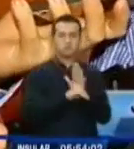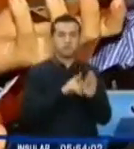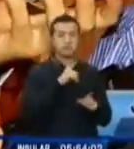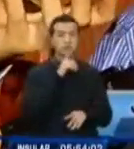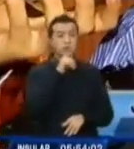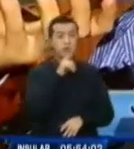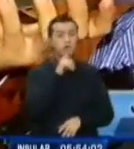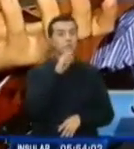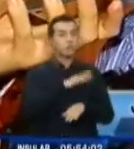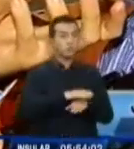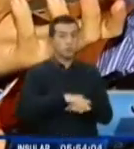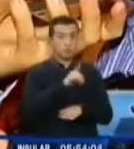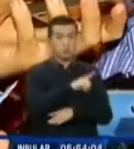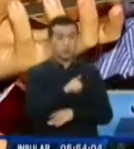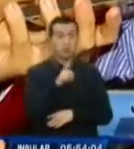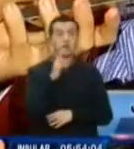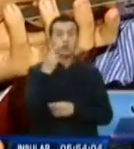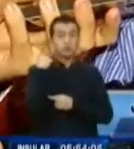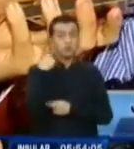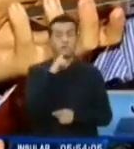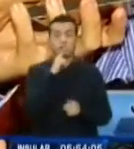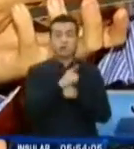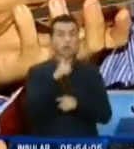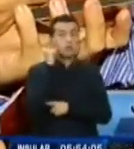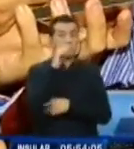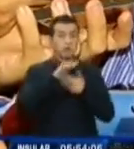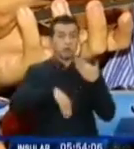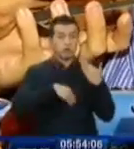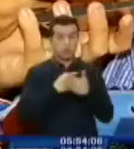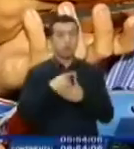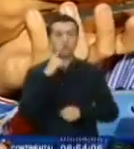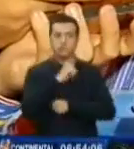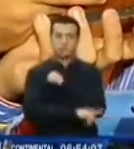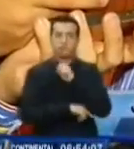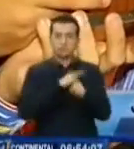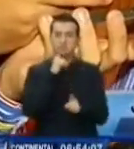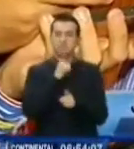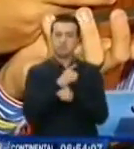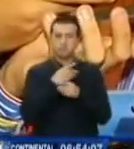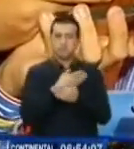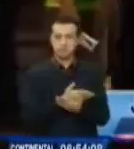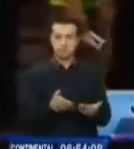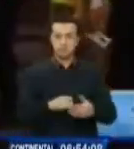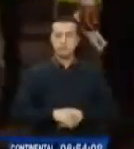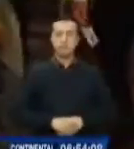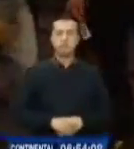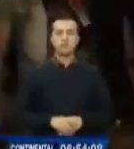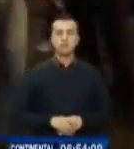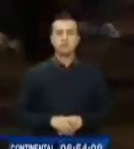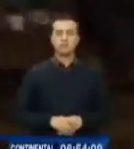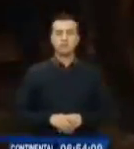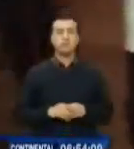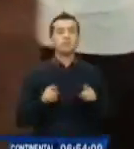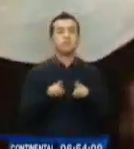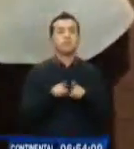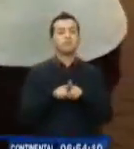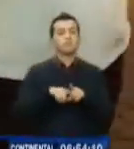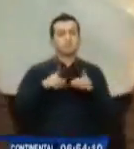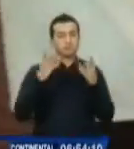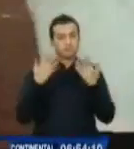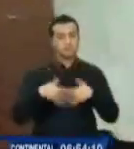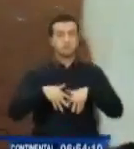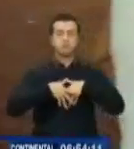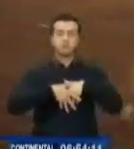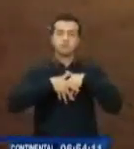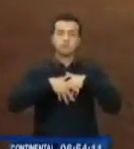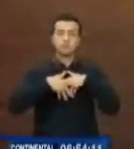quien tengamos que acusar, a todos los responsables o dirigentes que presidieron esta marcha y que terminó en actos vandálicos. De esta manera, se cumple otra